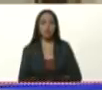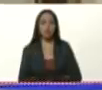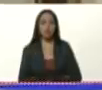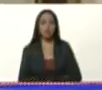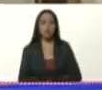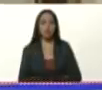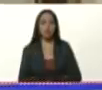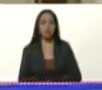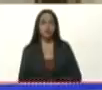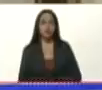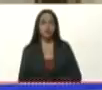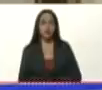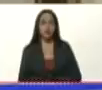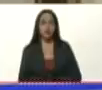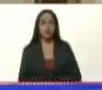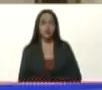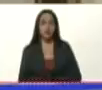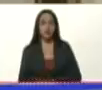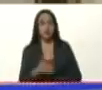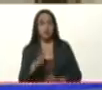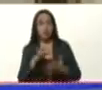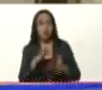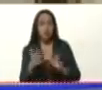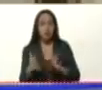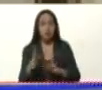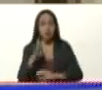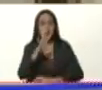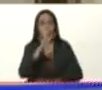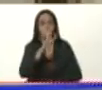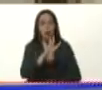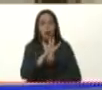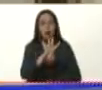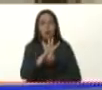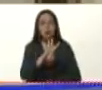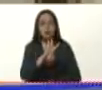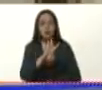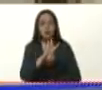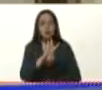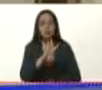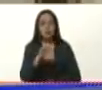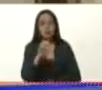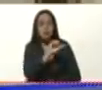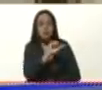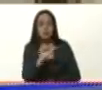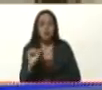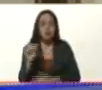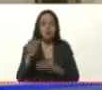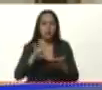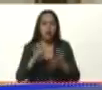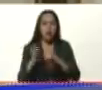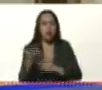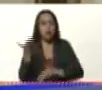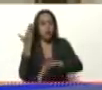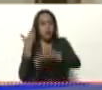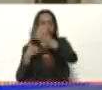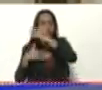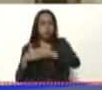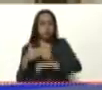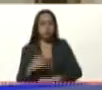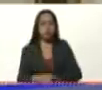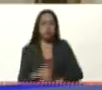impacto y porcentaje de mortalidad por caso. Nuestros hermanos en Italia, un saludo a toda la comunidad italiana. En España,